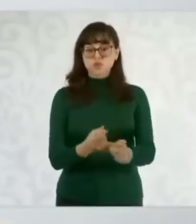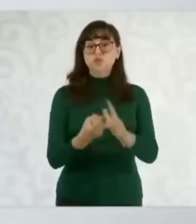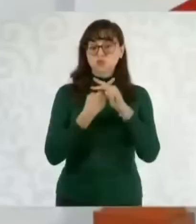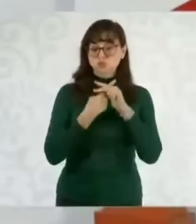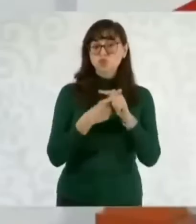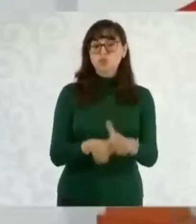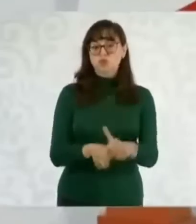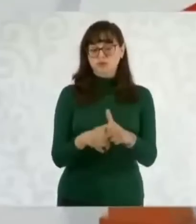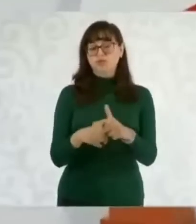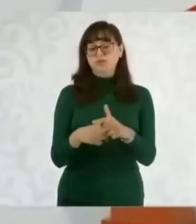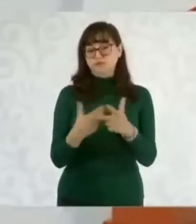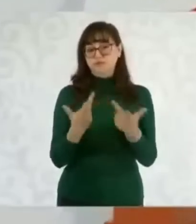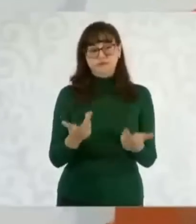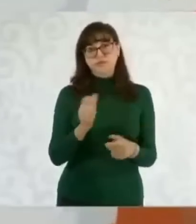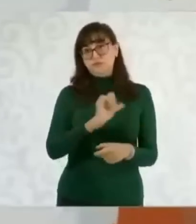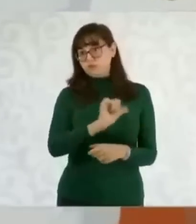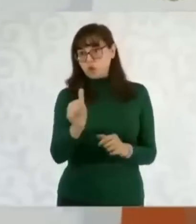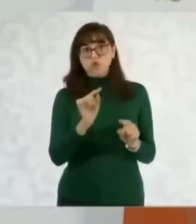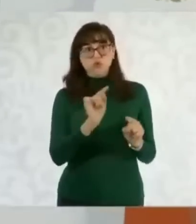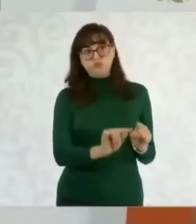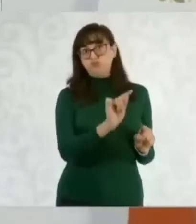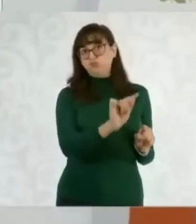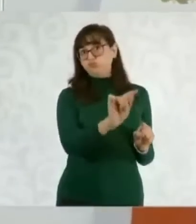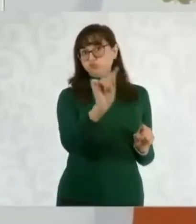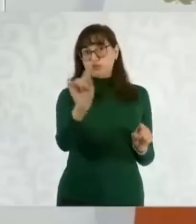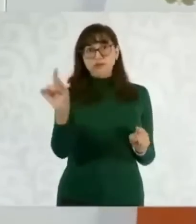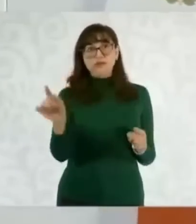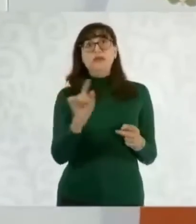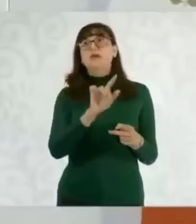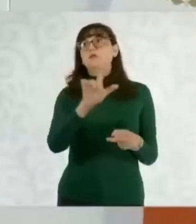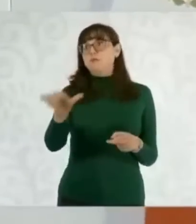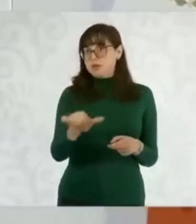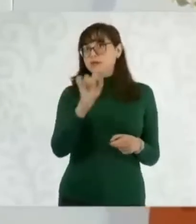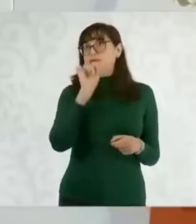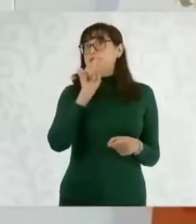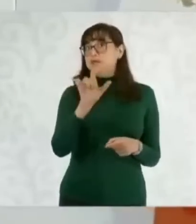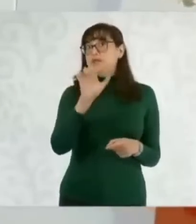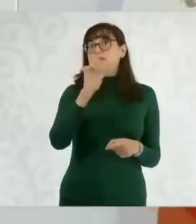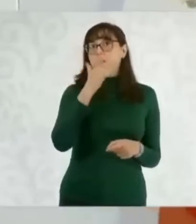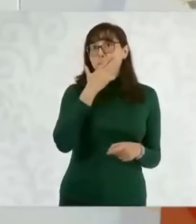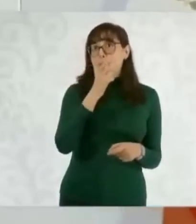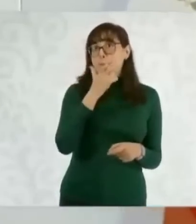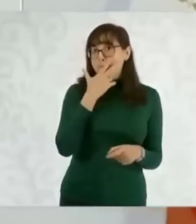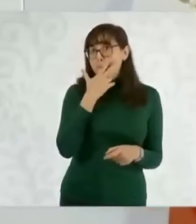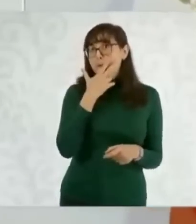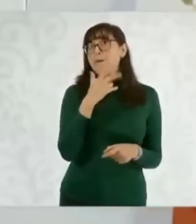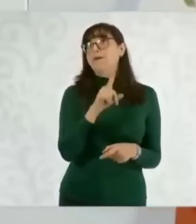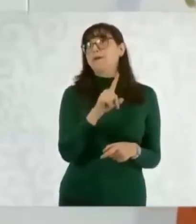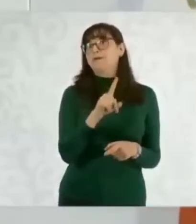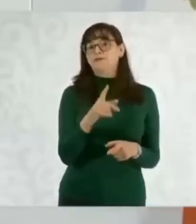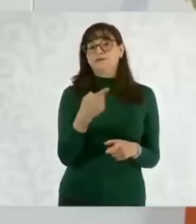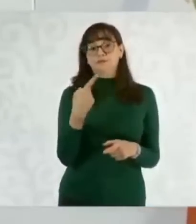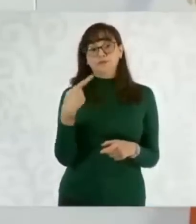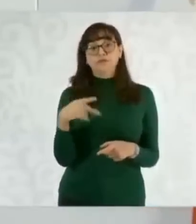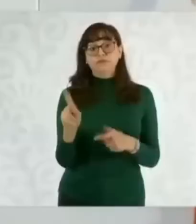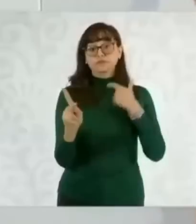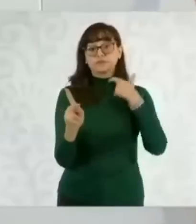esa y vamos a continuar hacia Chihuahua, de Guaymas a Chihuahua,